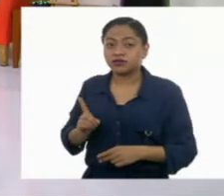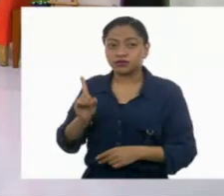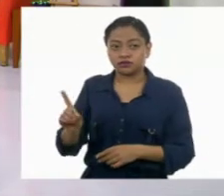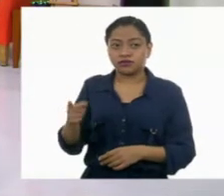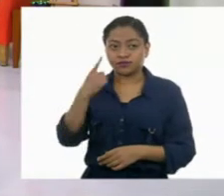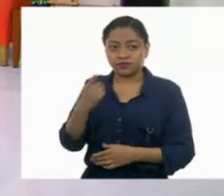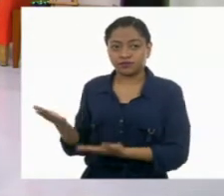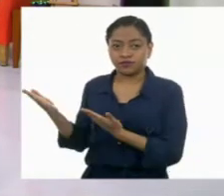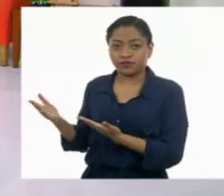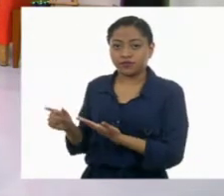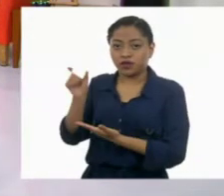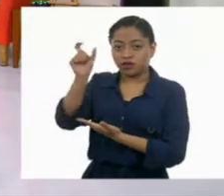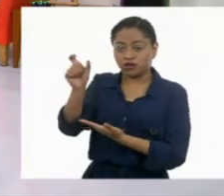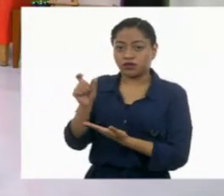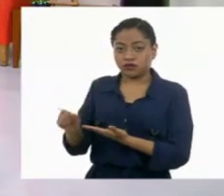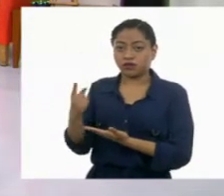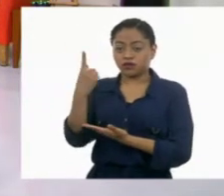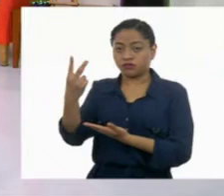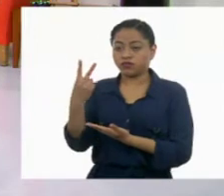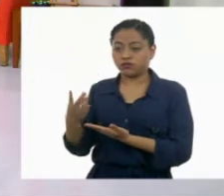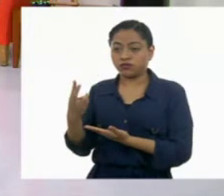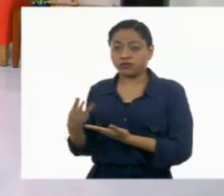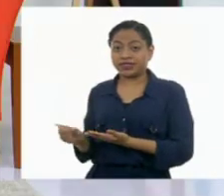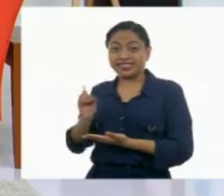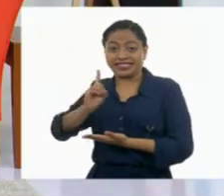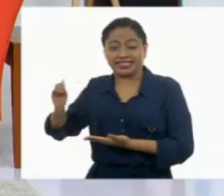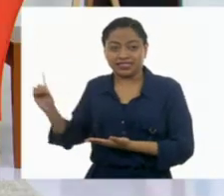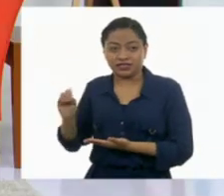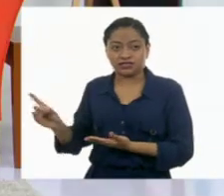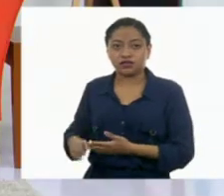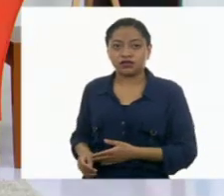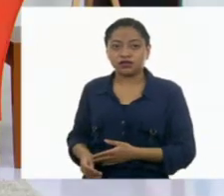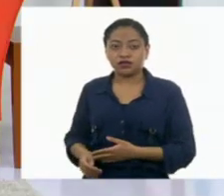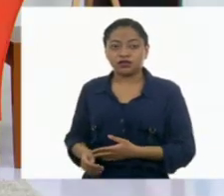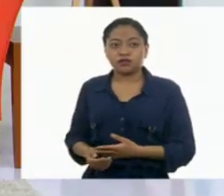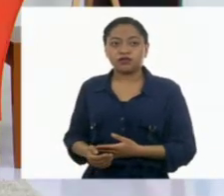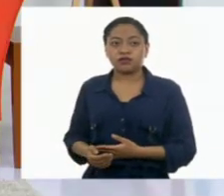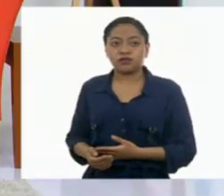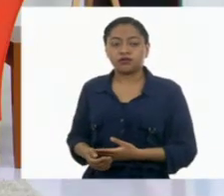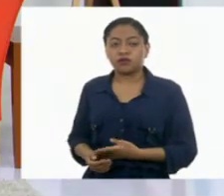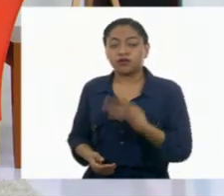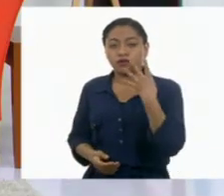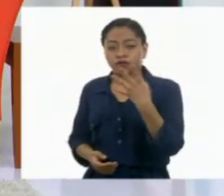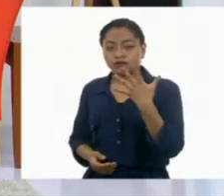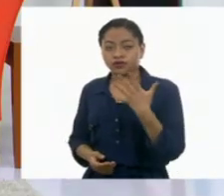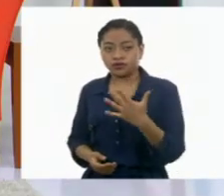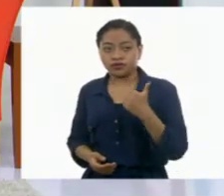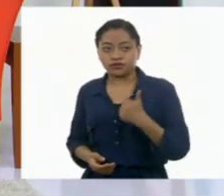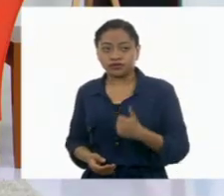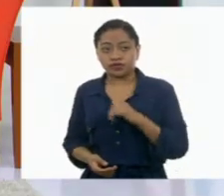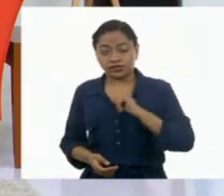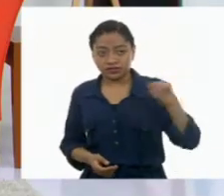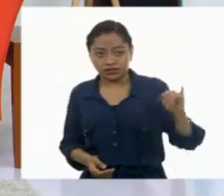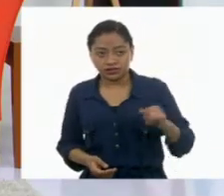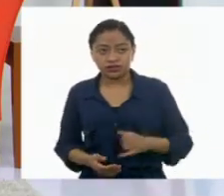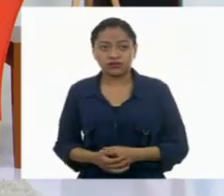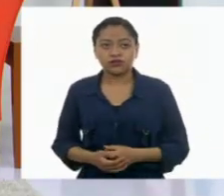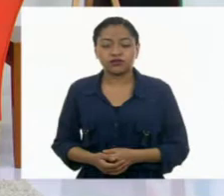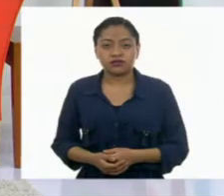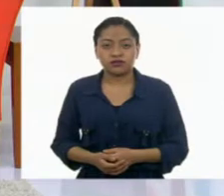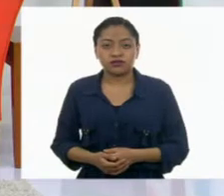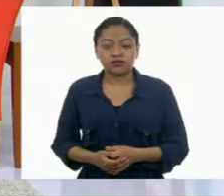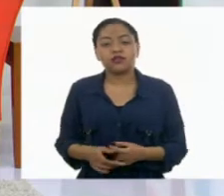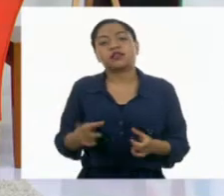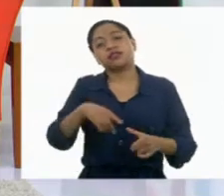1, 2, 3 del lado derecho, 4, 5, 6 del lado izquierdo. Y después hacemos